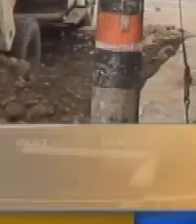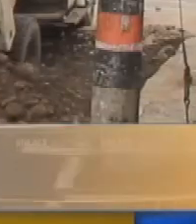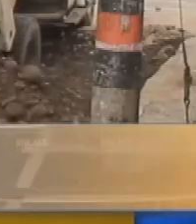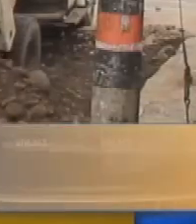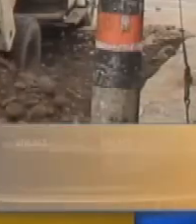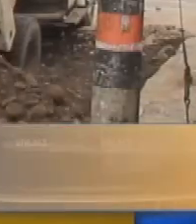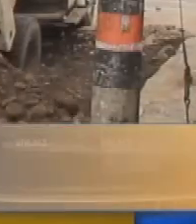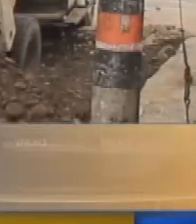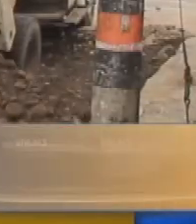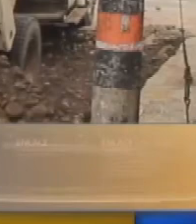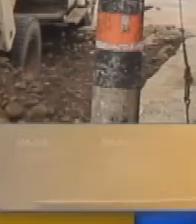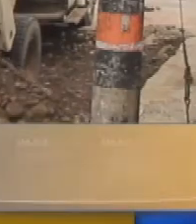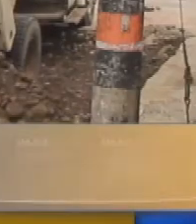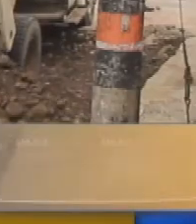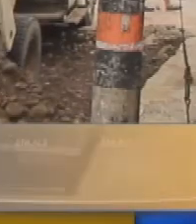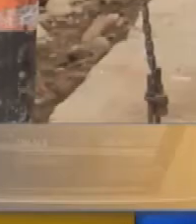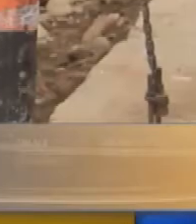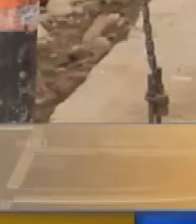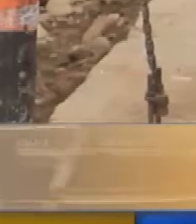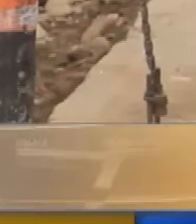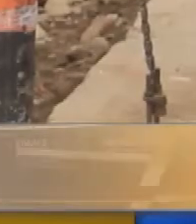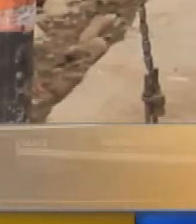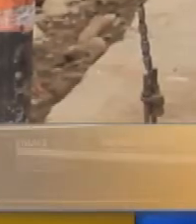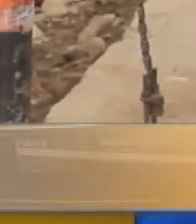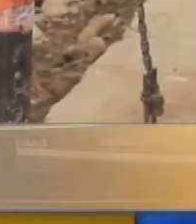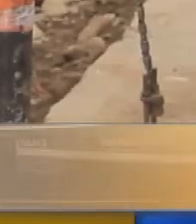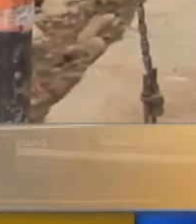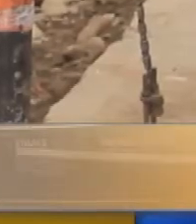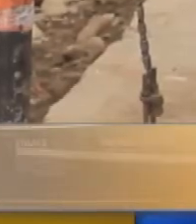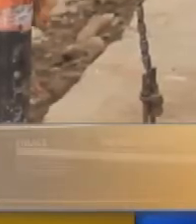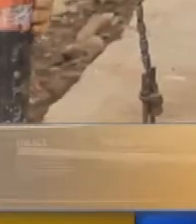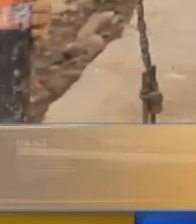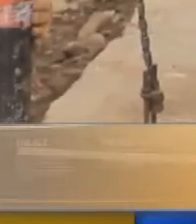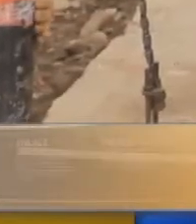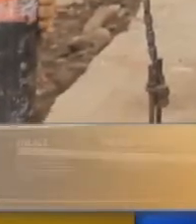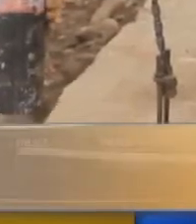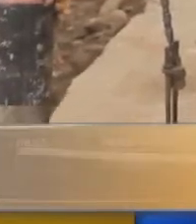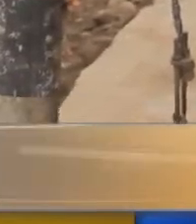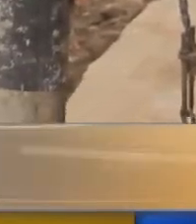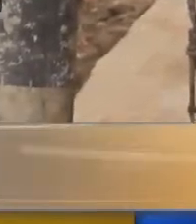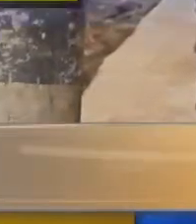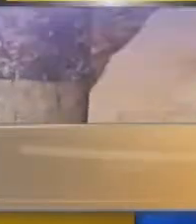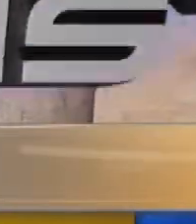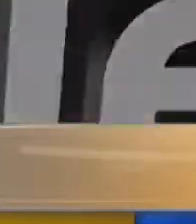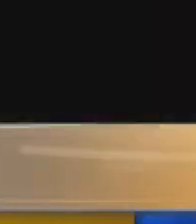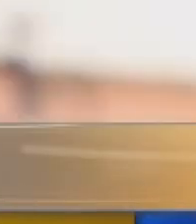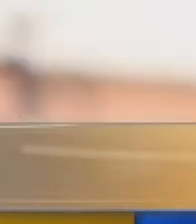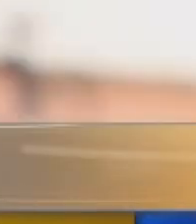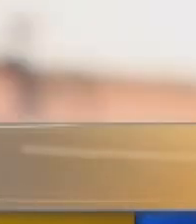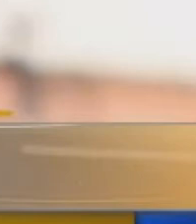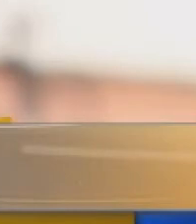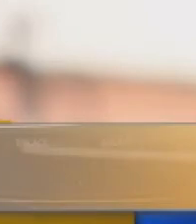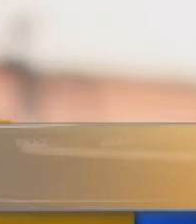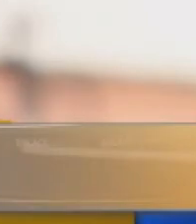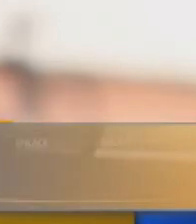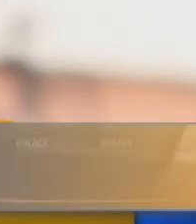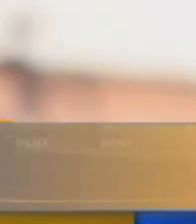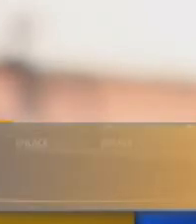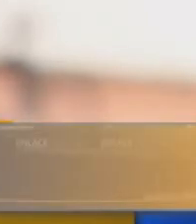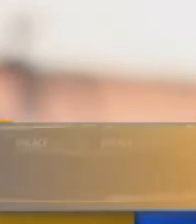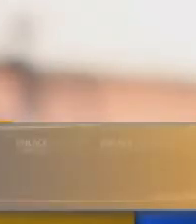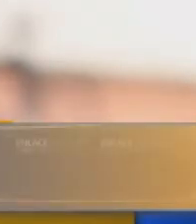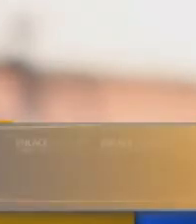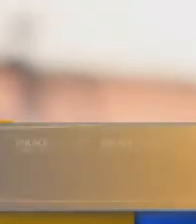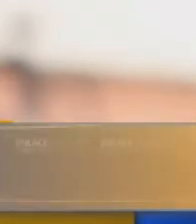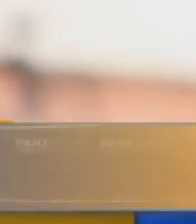Las Granjas. Los trabajos son adelantados con personal de la Secretaría de Infraestructura. Habitante de calle cayó